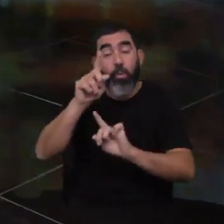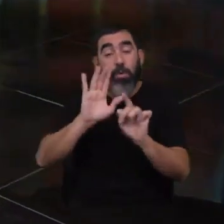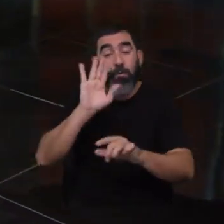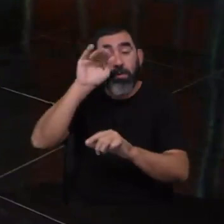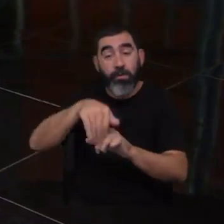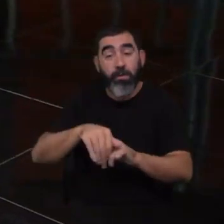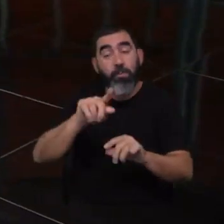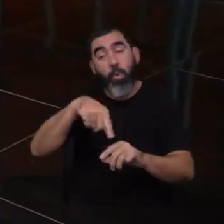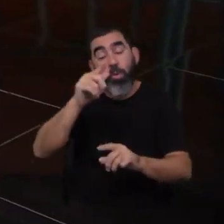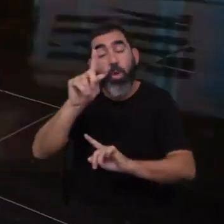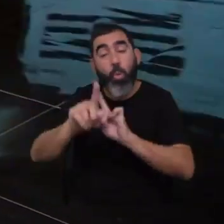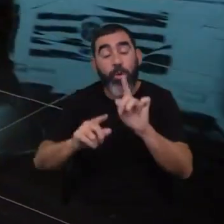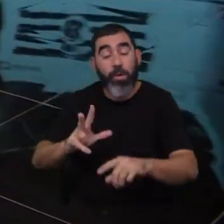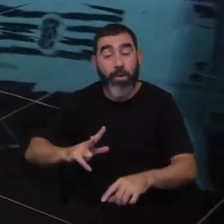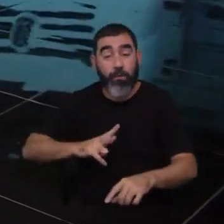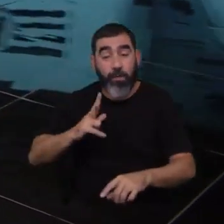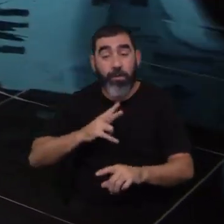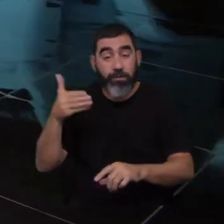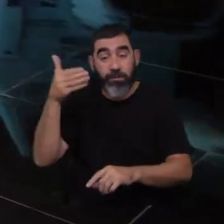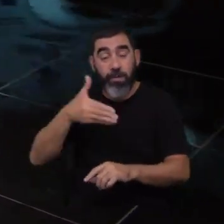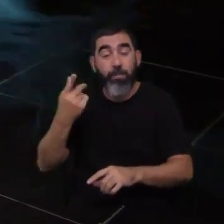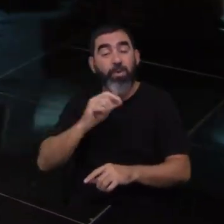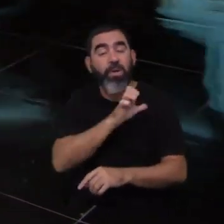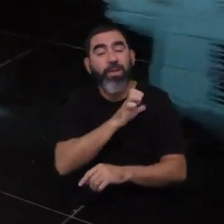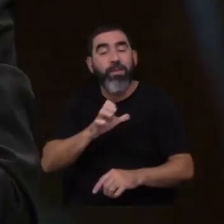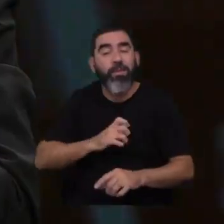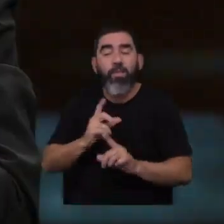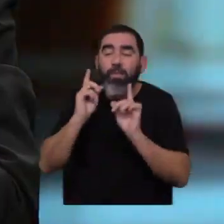también intervienen las otras universidades privadas, pero el Estado creo que también